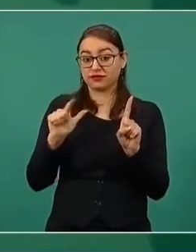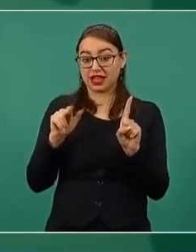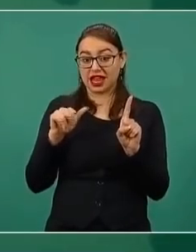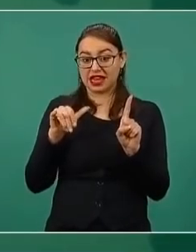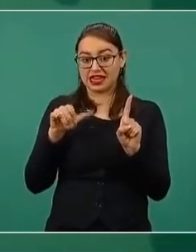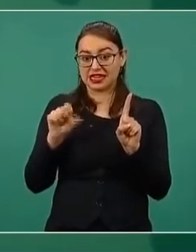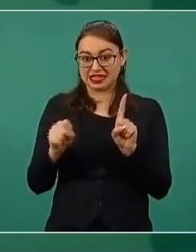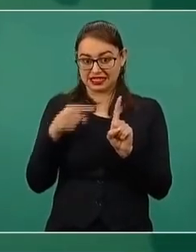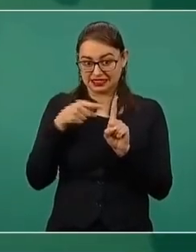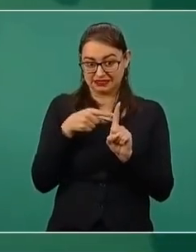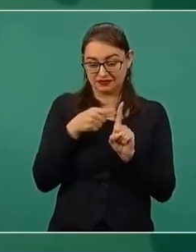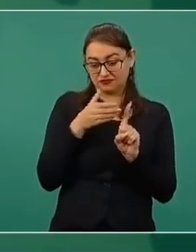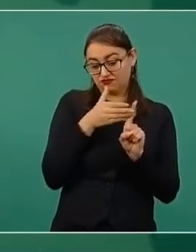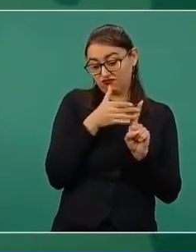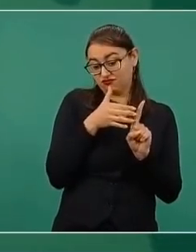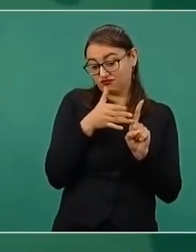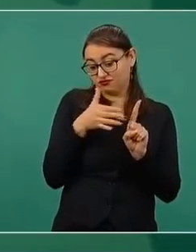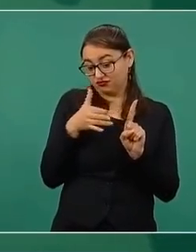recreó